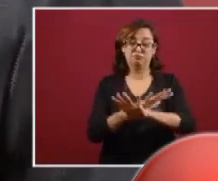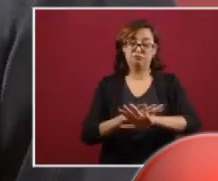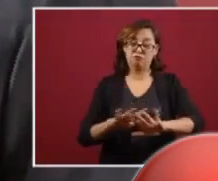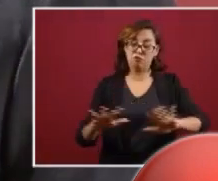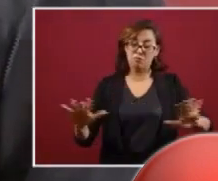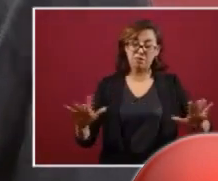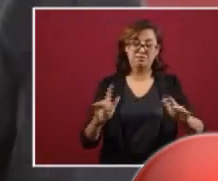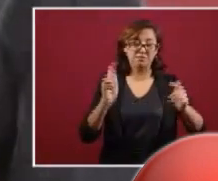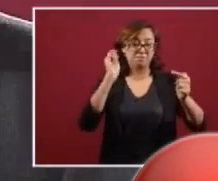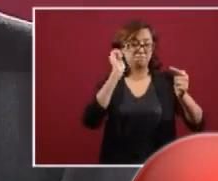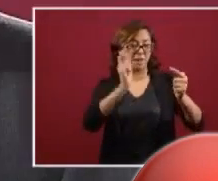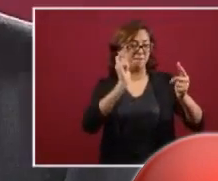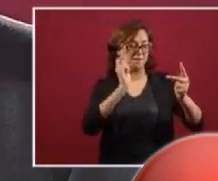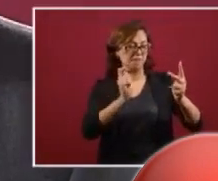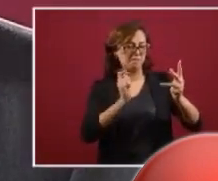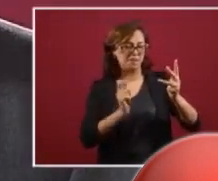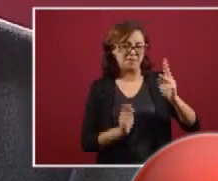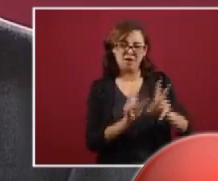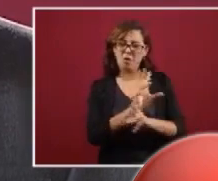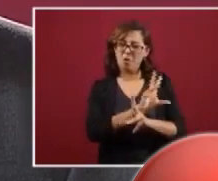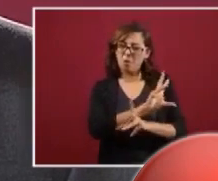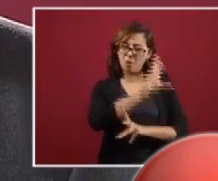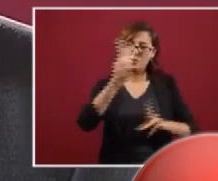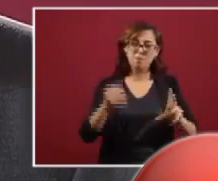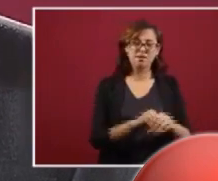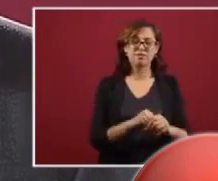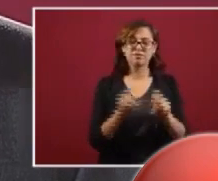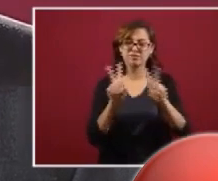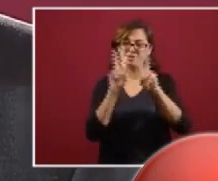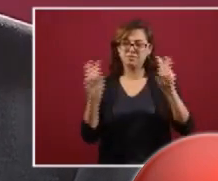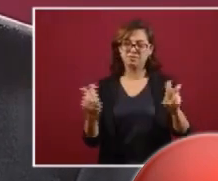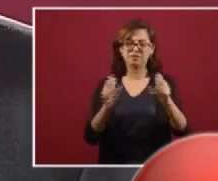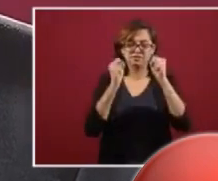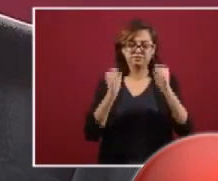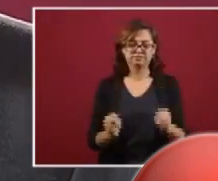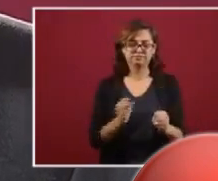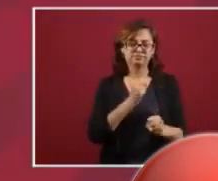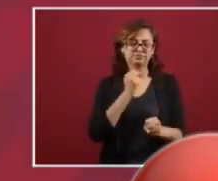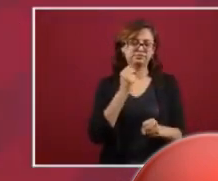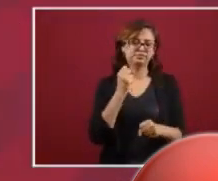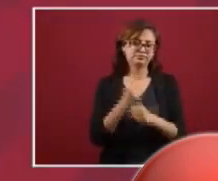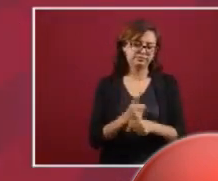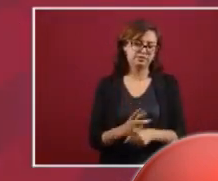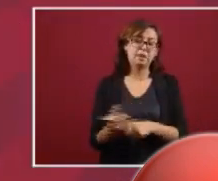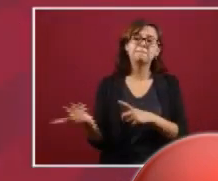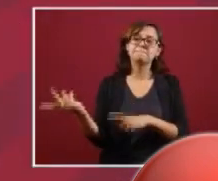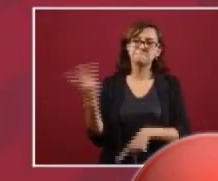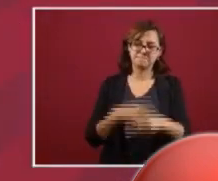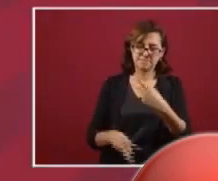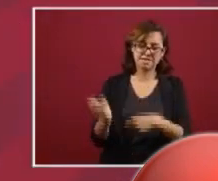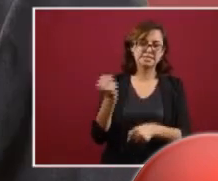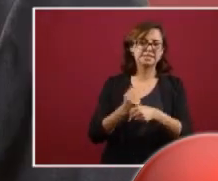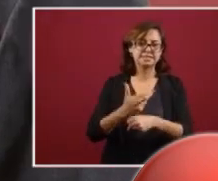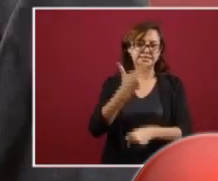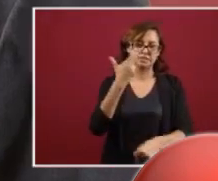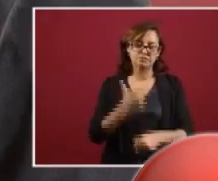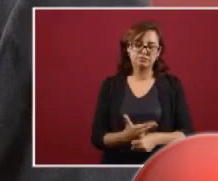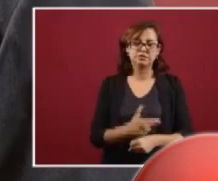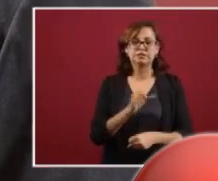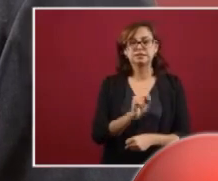todo lo que tiene que ver con seguridad para informarles del secreto de seguridad pública el secretario de defensa